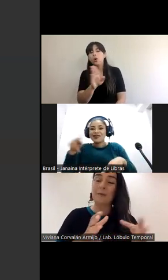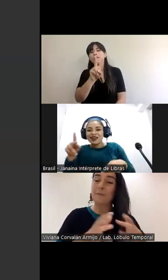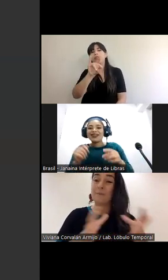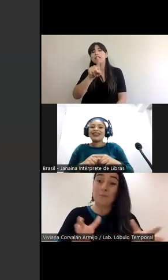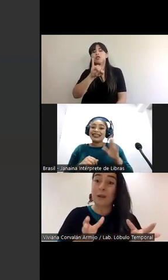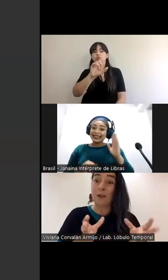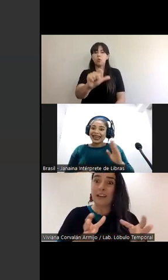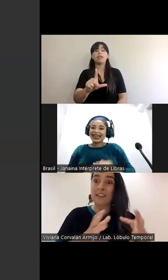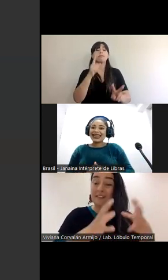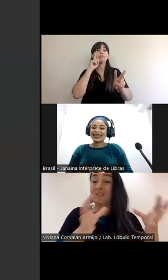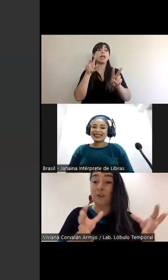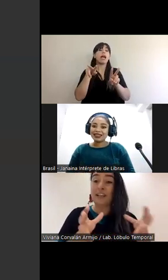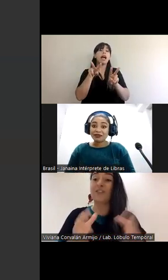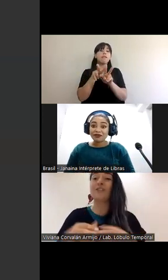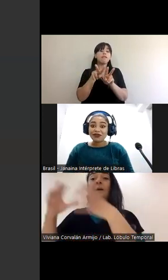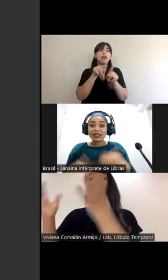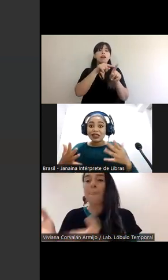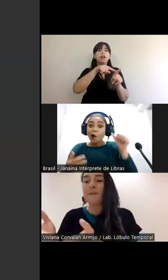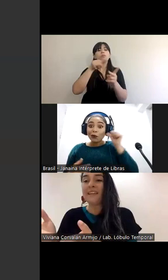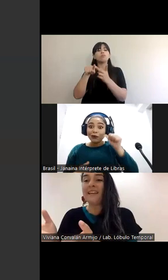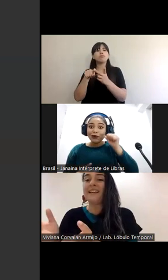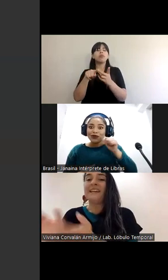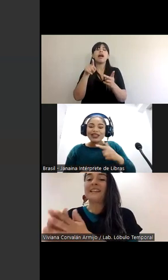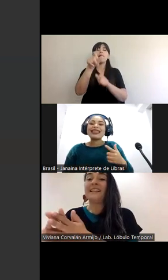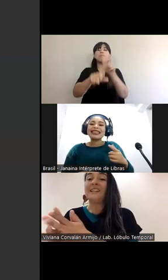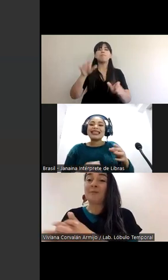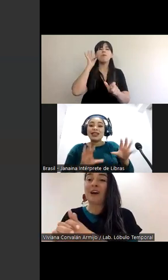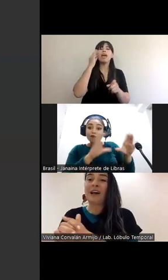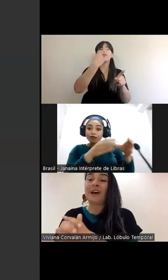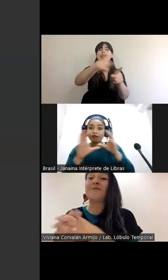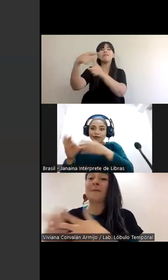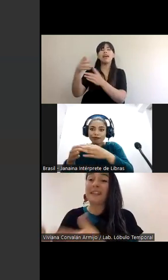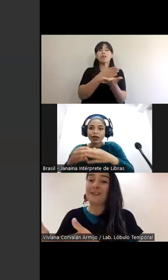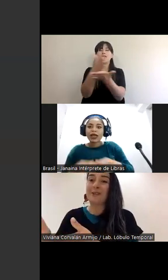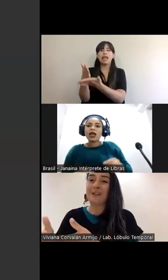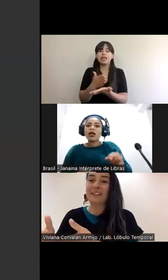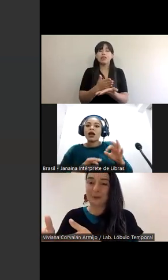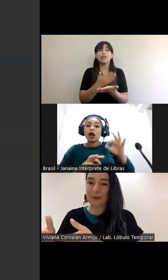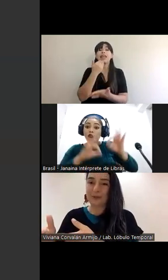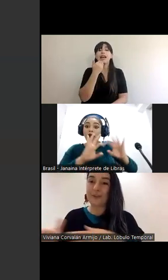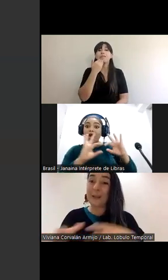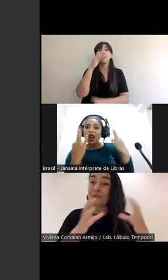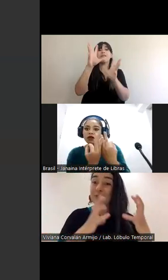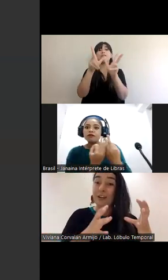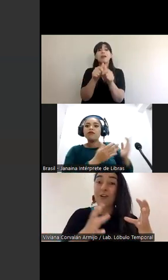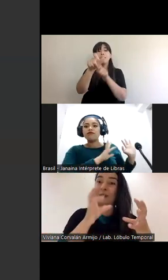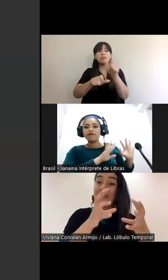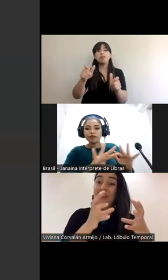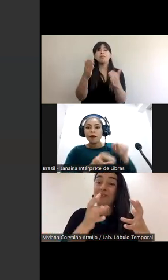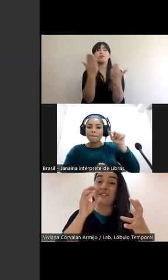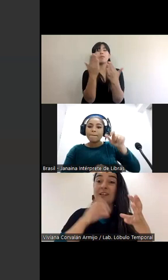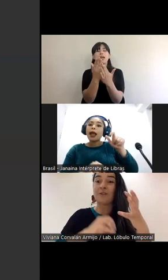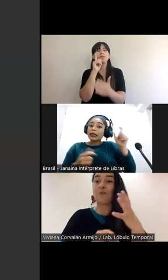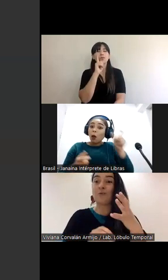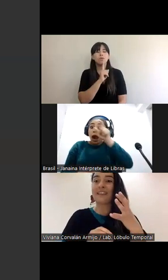participaron puras mujeres de distintos colegios, y le hicimos a las familias de los estudiantes sordos. Las profesoras, con lo